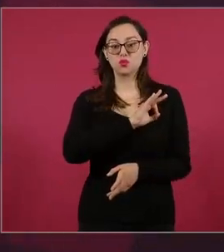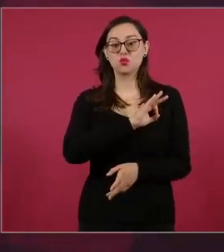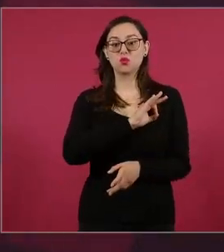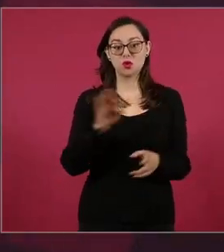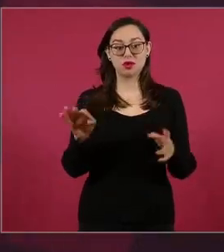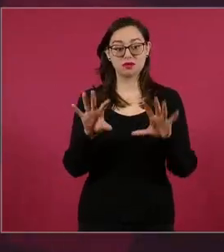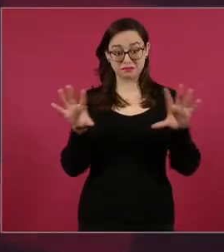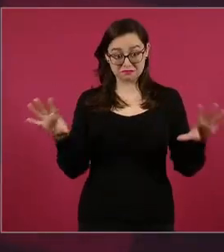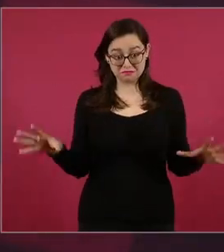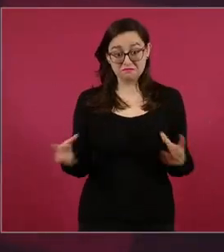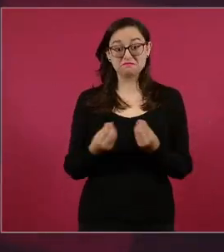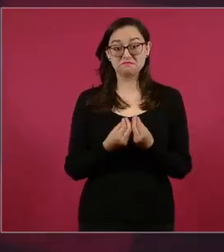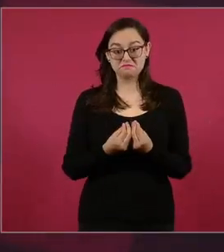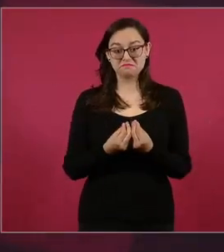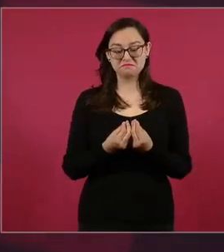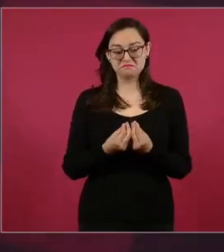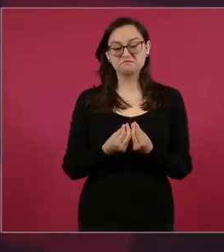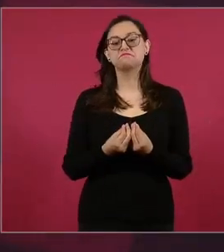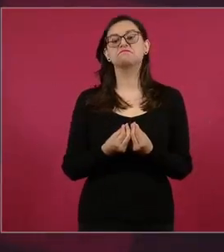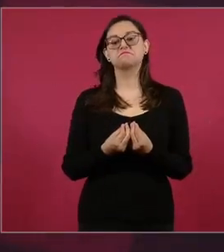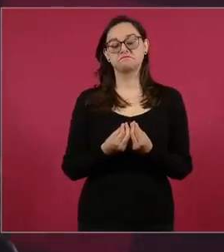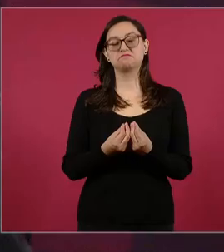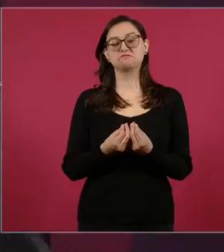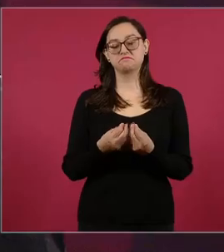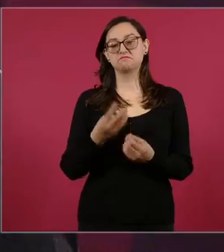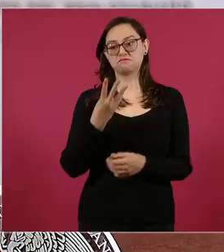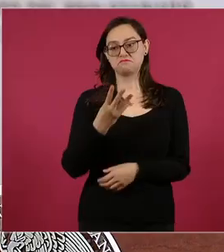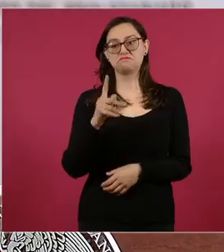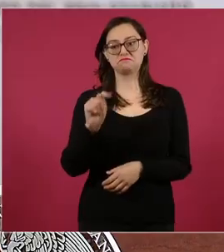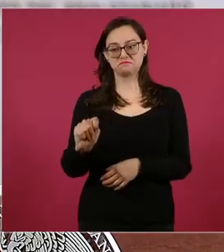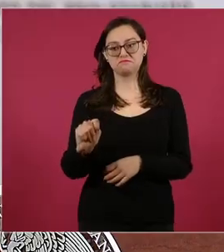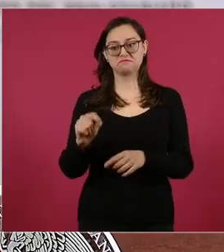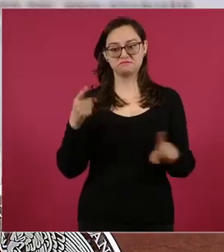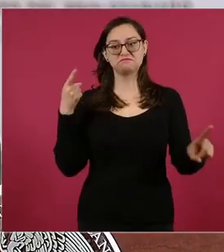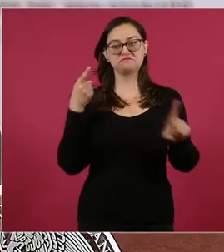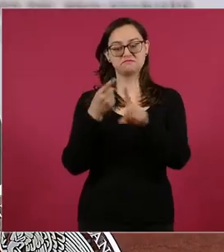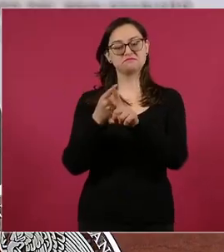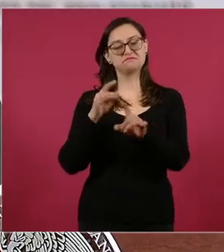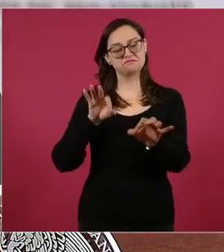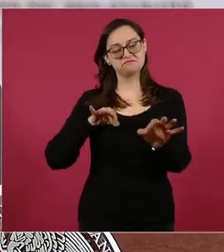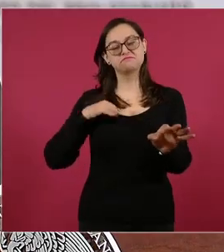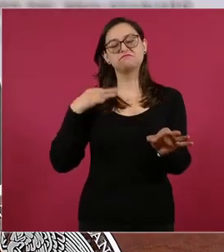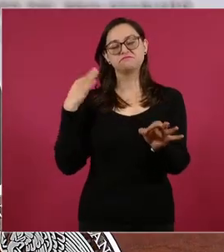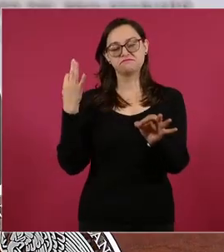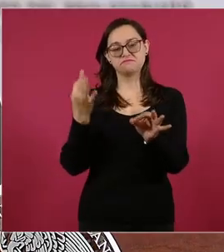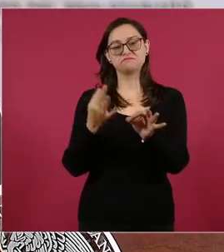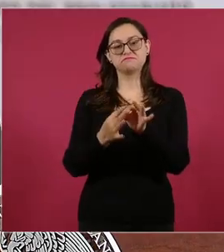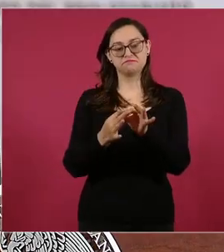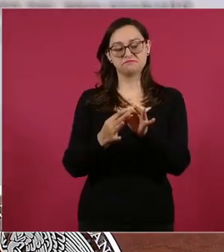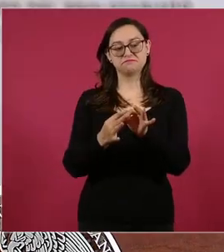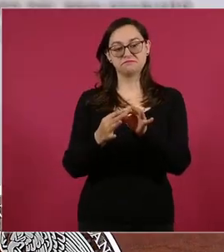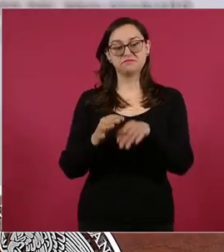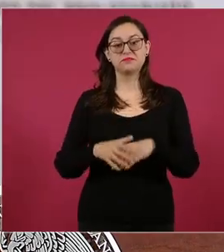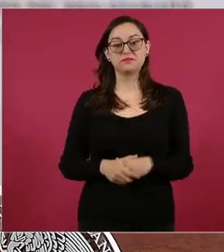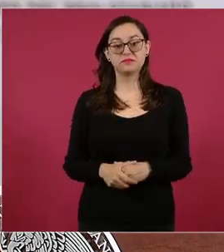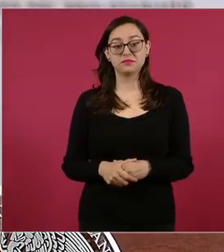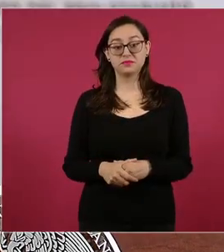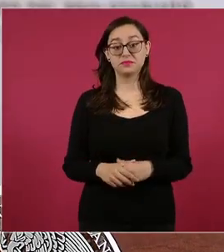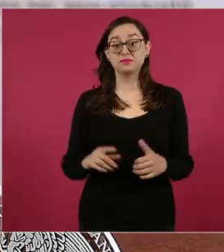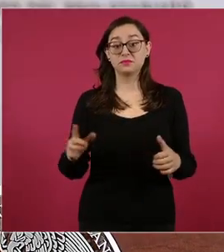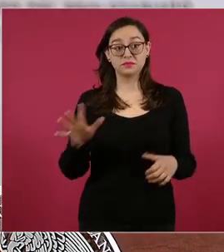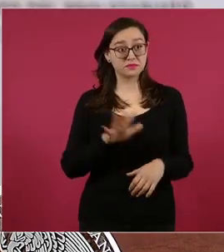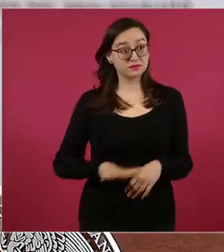suma pues se cumpla con la cuarta transformación de la vida pública de México, por el bien de